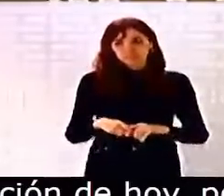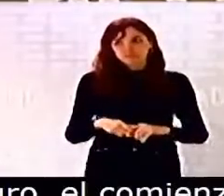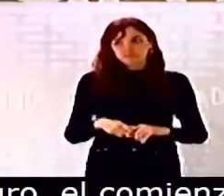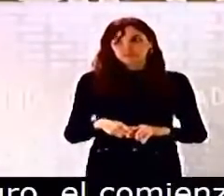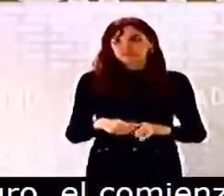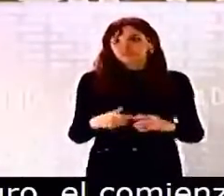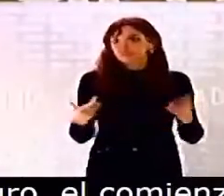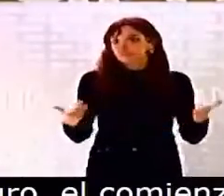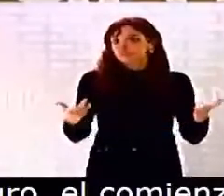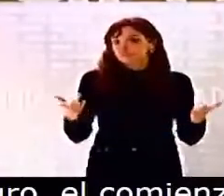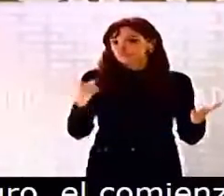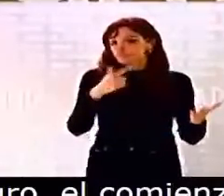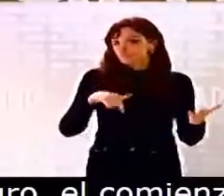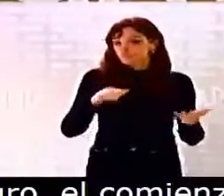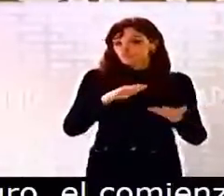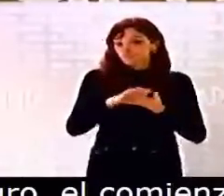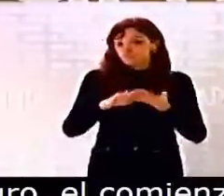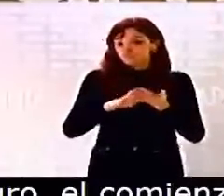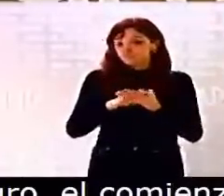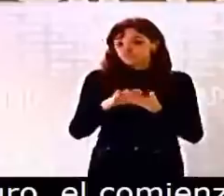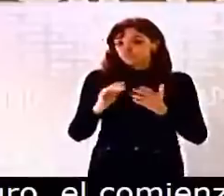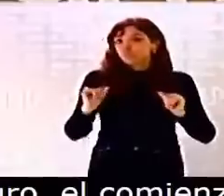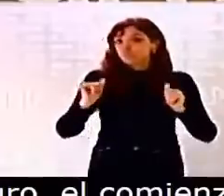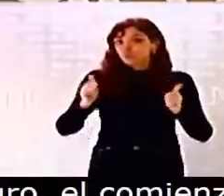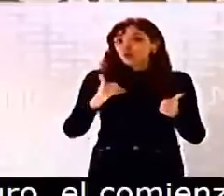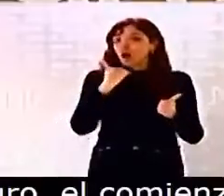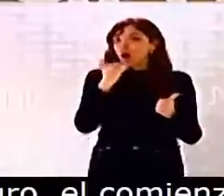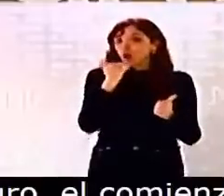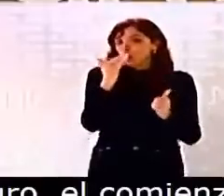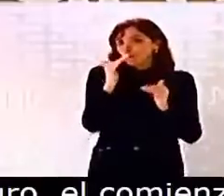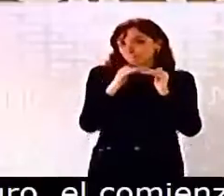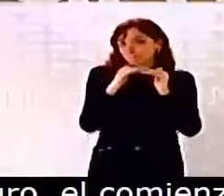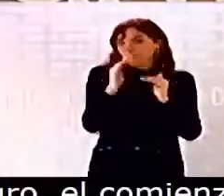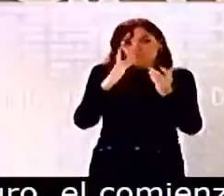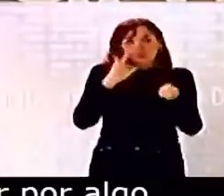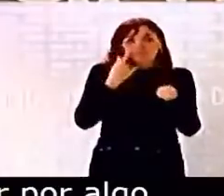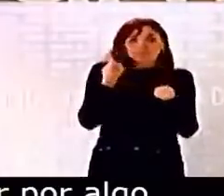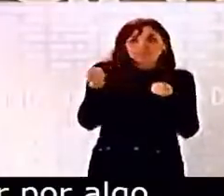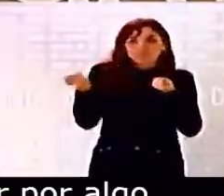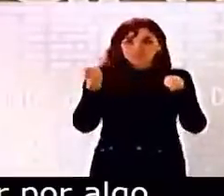Y teníamos que empezar por algo controlado.